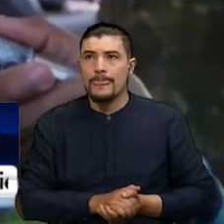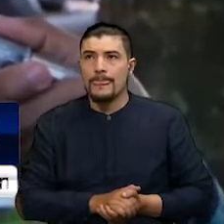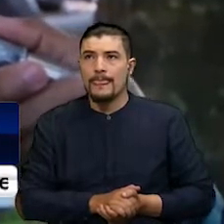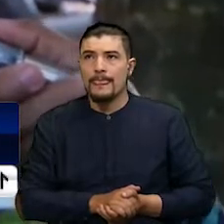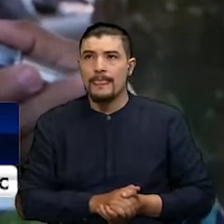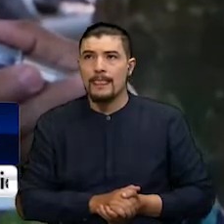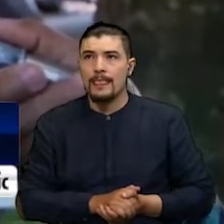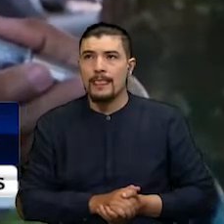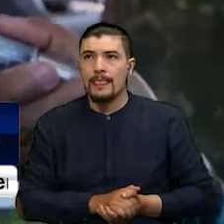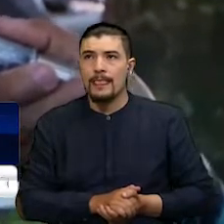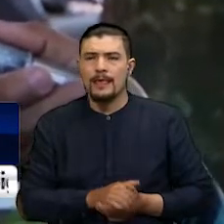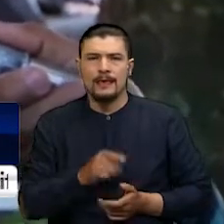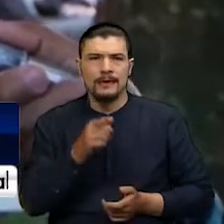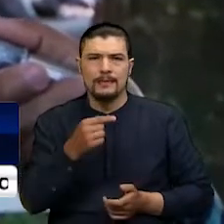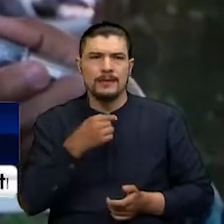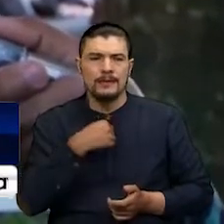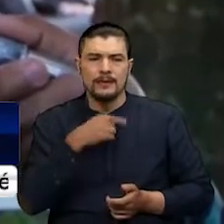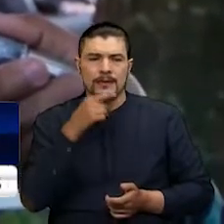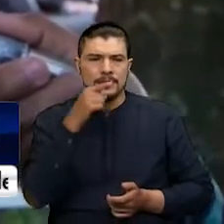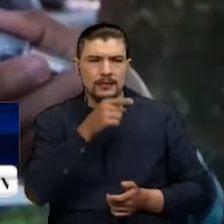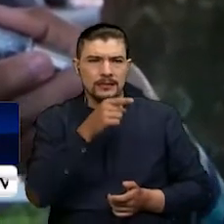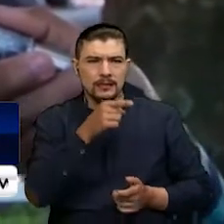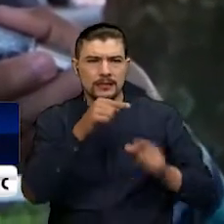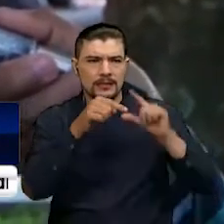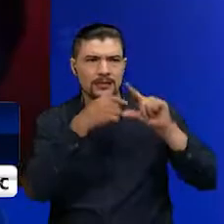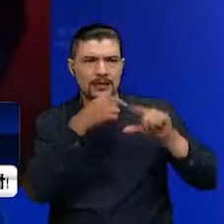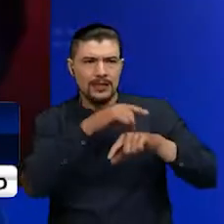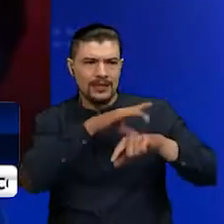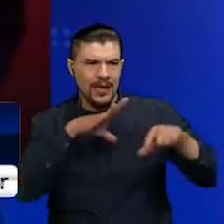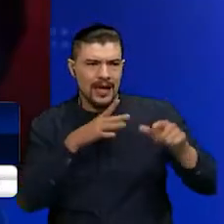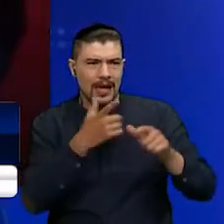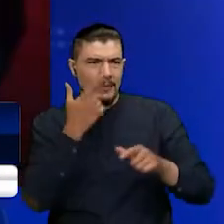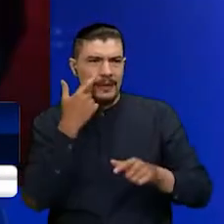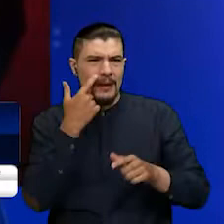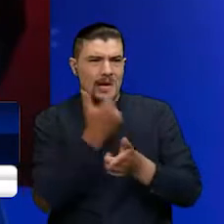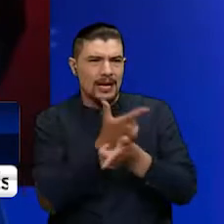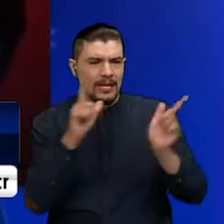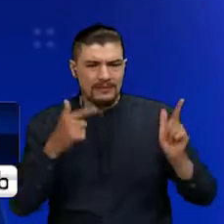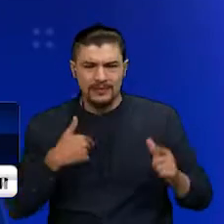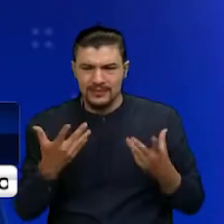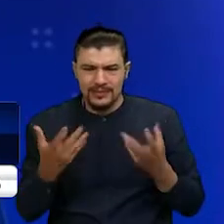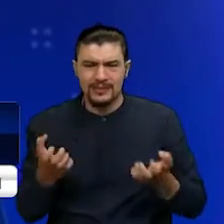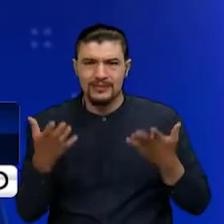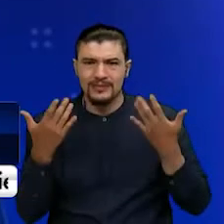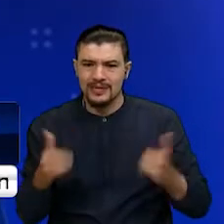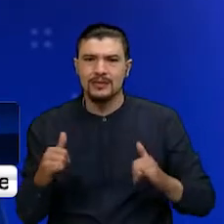A mí eso... Que dejan a mi papá en libertad, eso es lo que yo quiero.